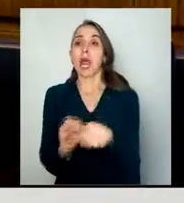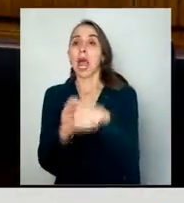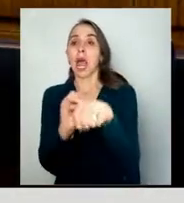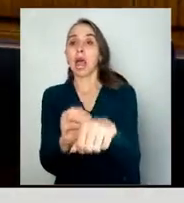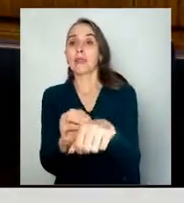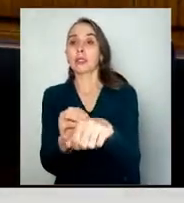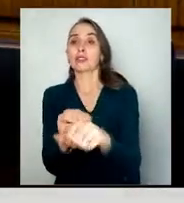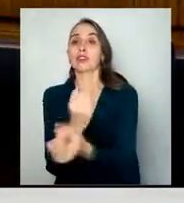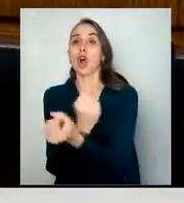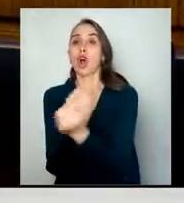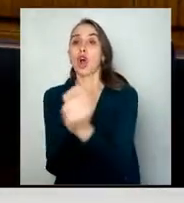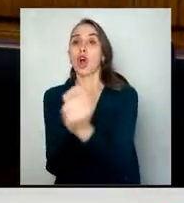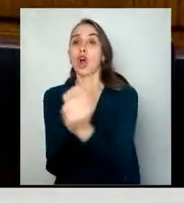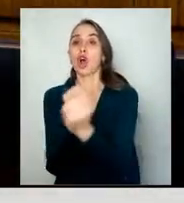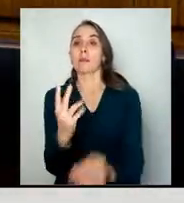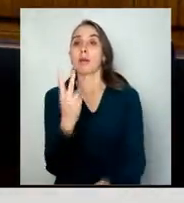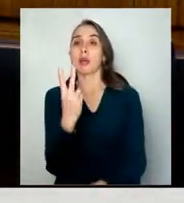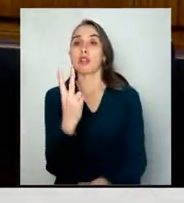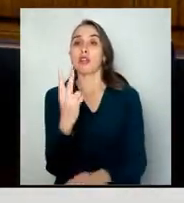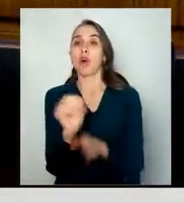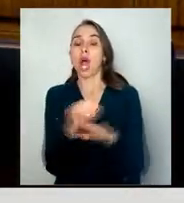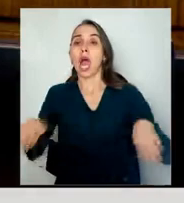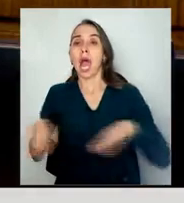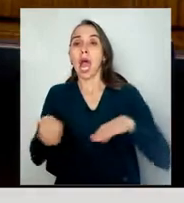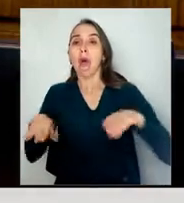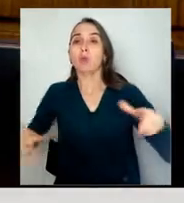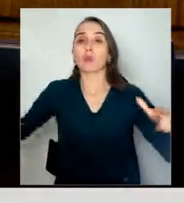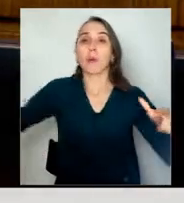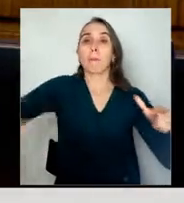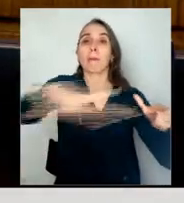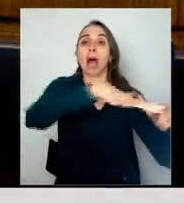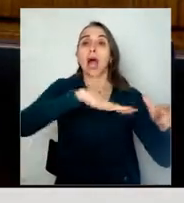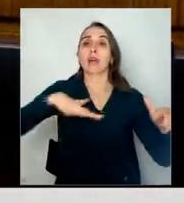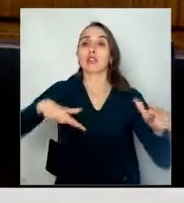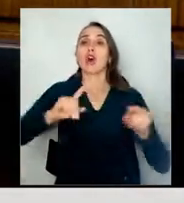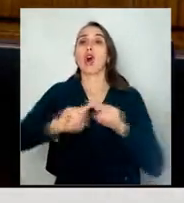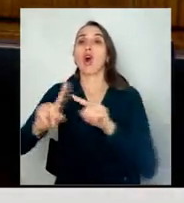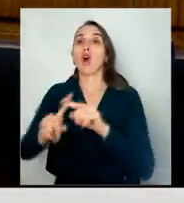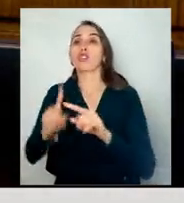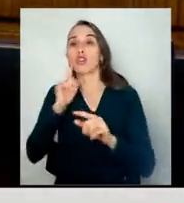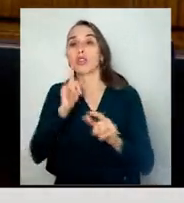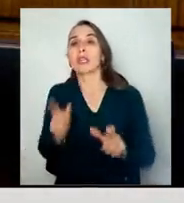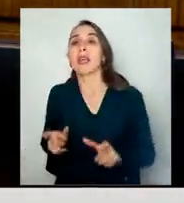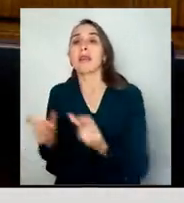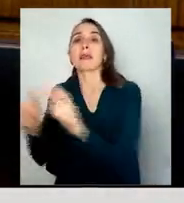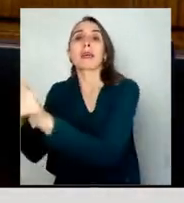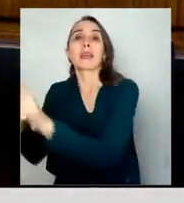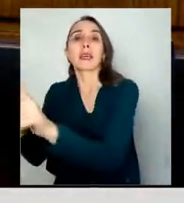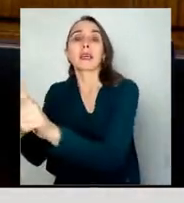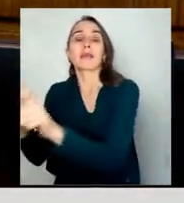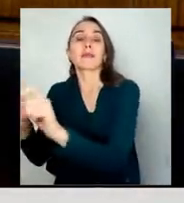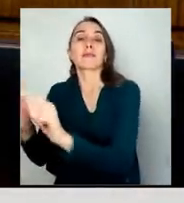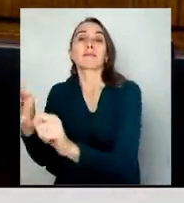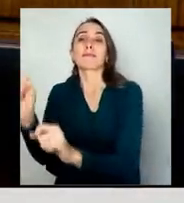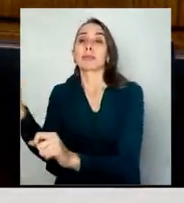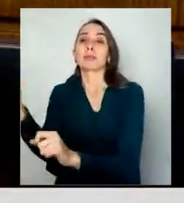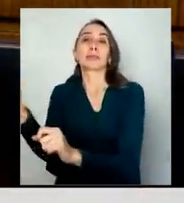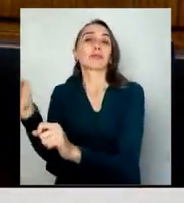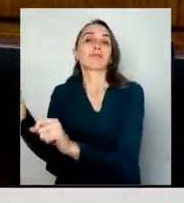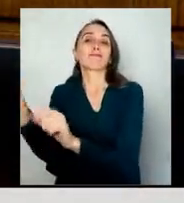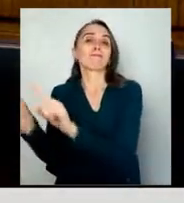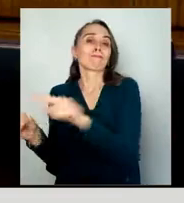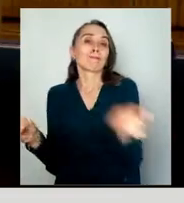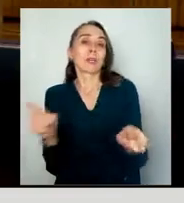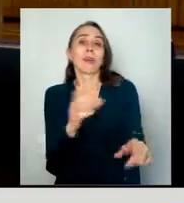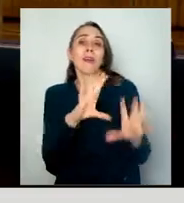solo contaba con dos patrullas para toda la zona y habían otros procedimientos antes por hacer ante la desesperación de los familiares